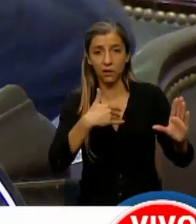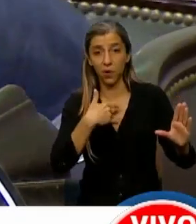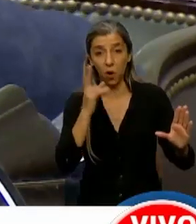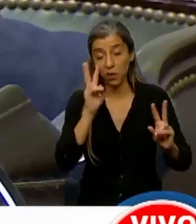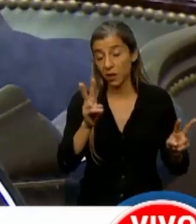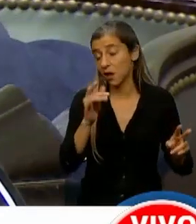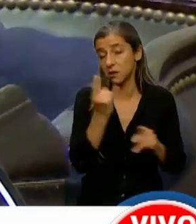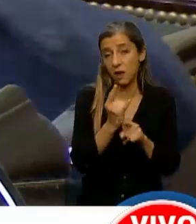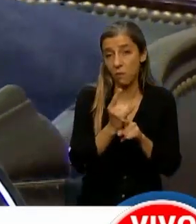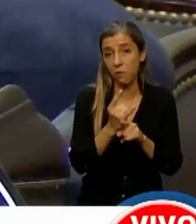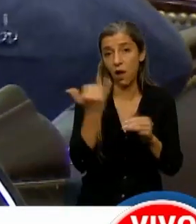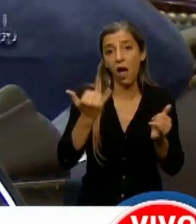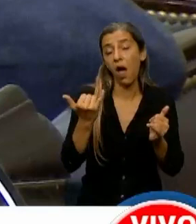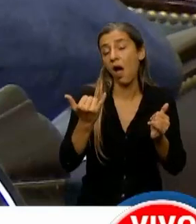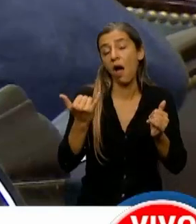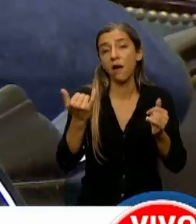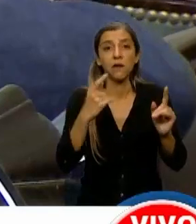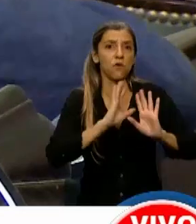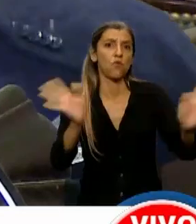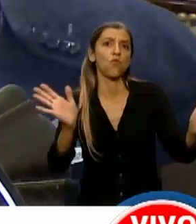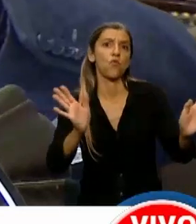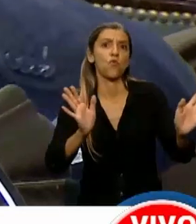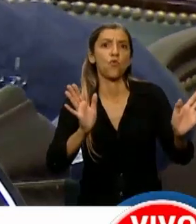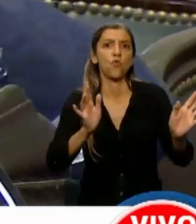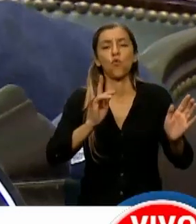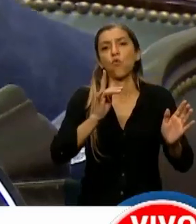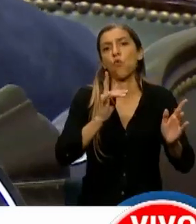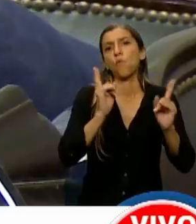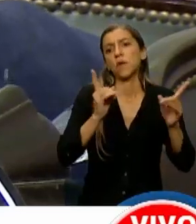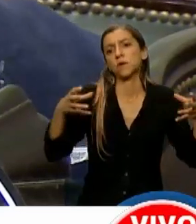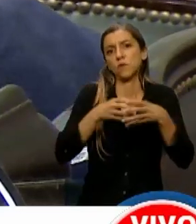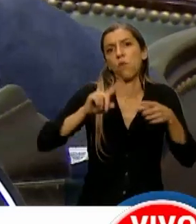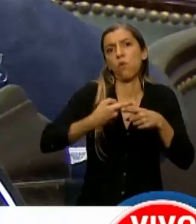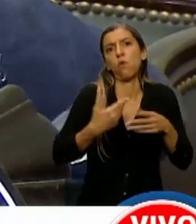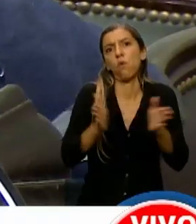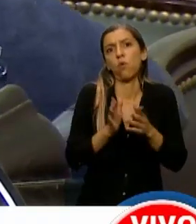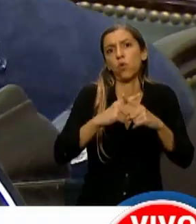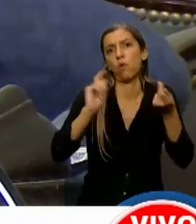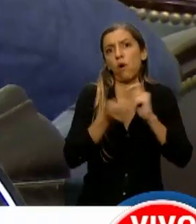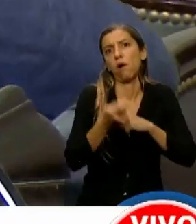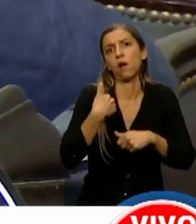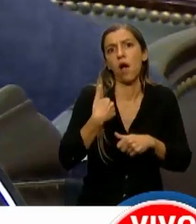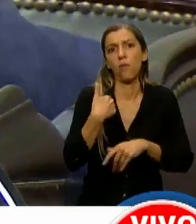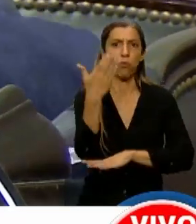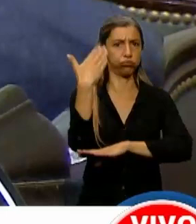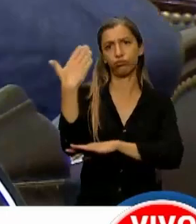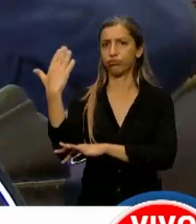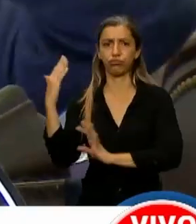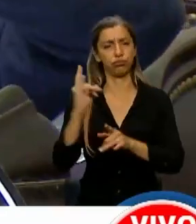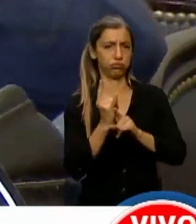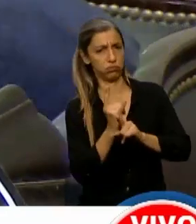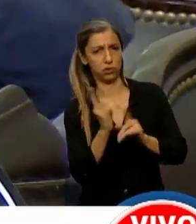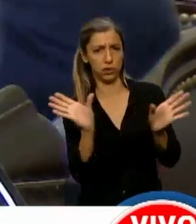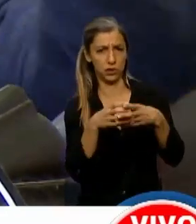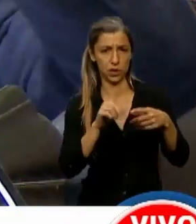rato. Todos los candidatos de Cambiemos, de Juntos por el Cambio, hacés zapping y lo va al presidente